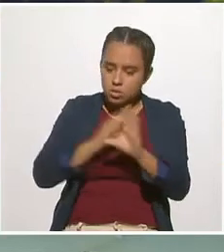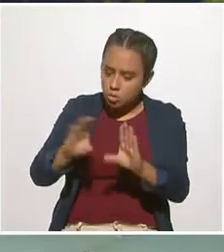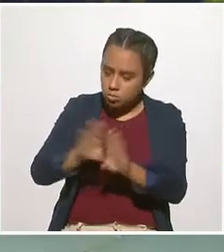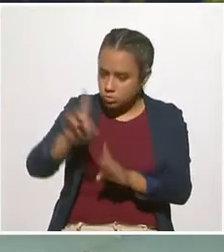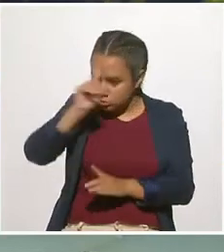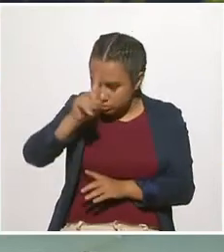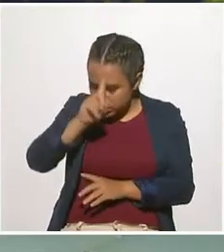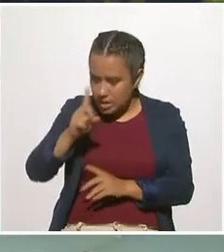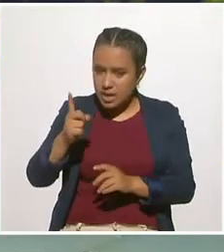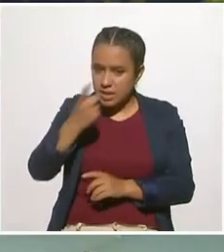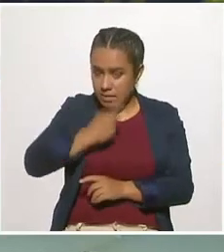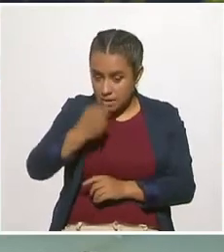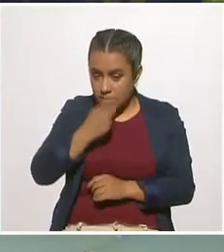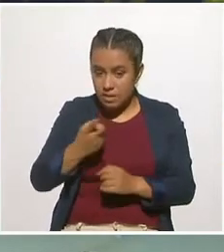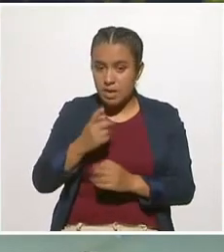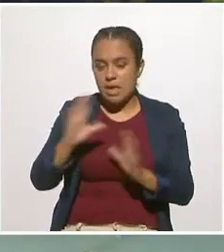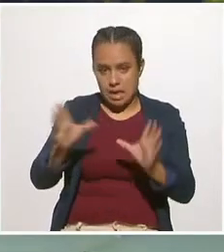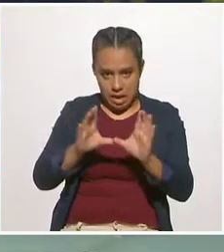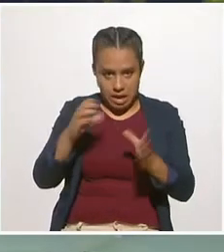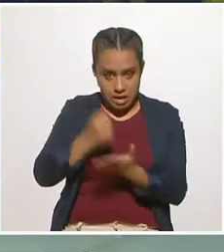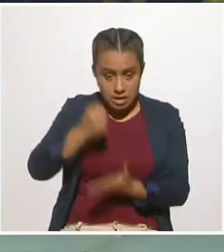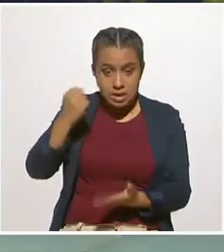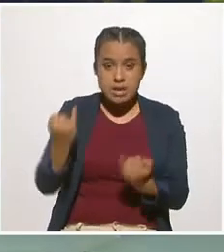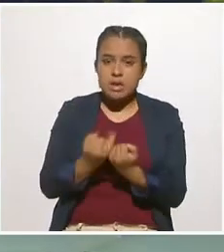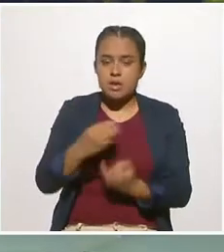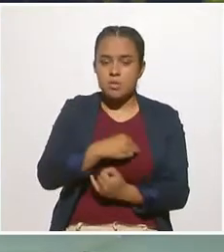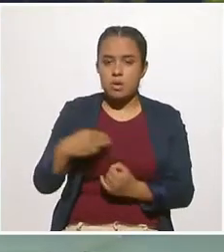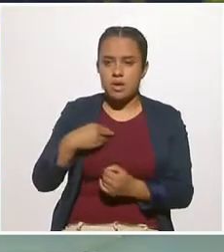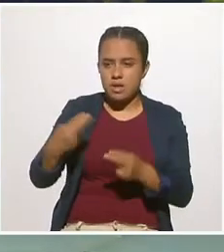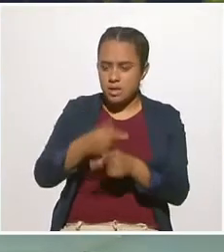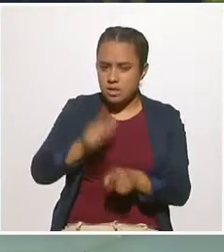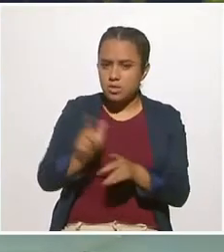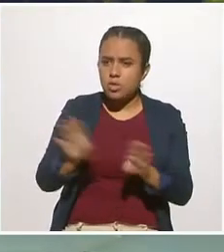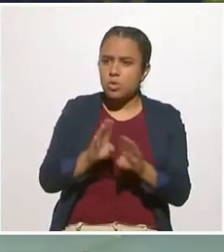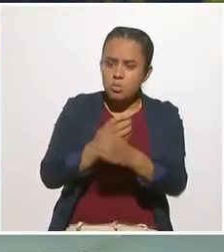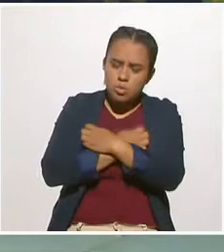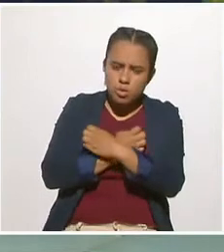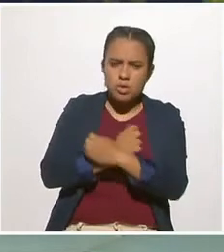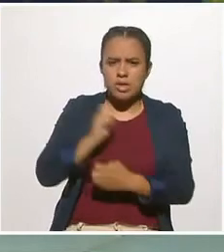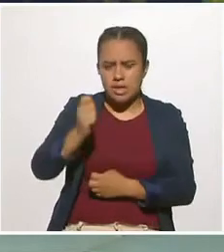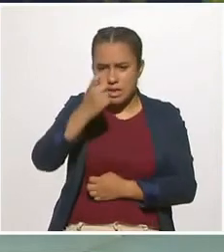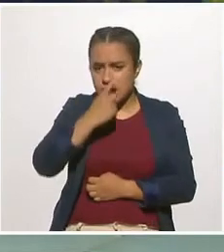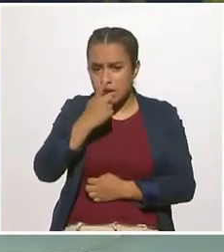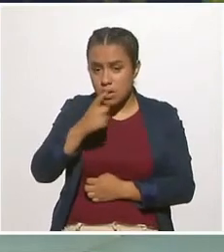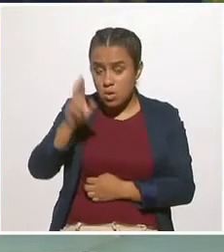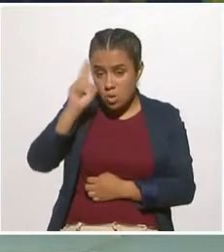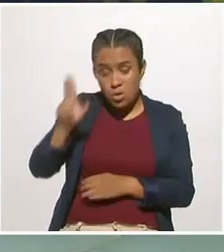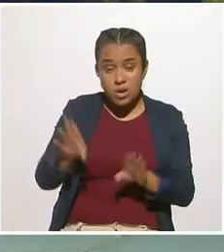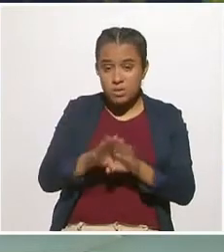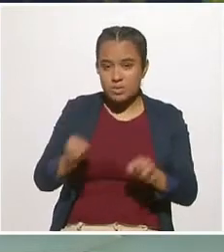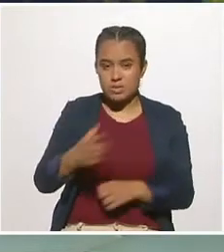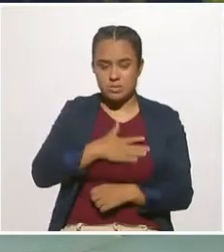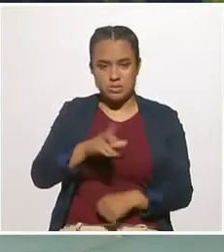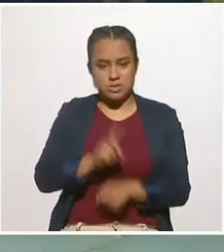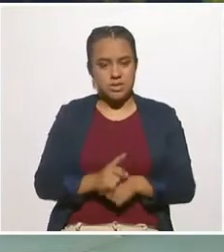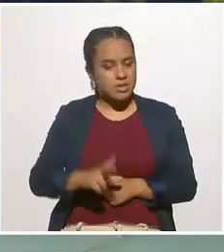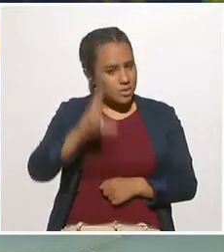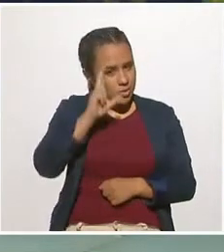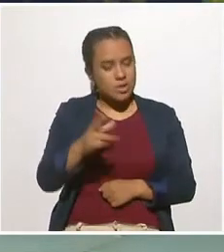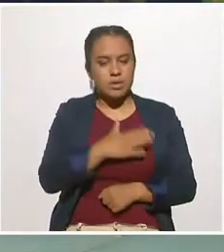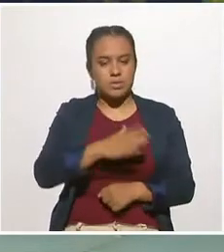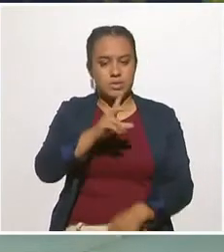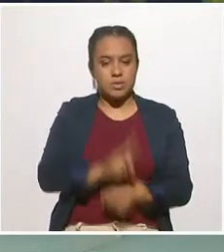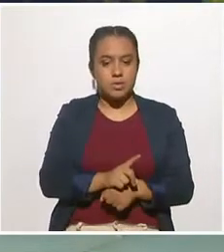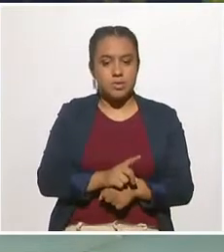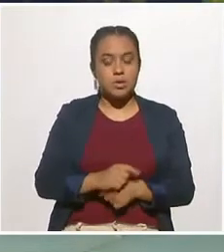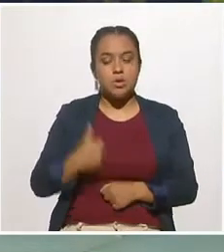Consejo Consultivo del Consejo Nacional de Educadores en Diabetes. Hola, ¿qué tal? Muy buenos días, Beatriz. Hola, muy buenos días. Quisiera comenzar por,